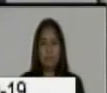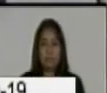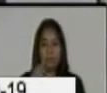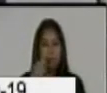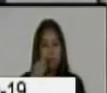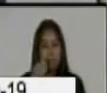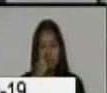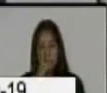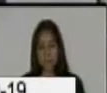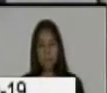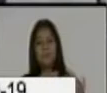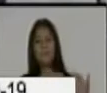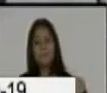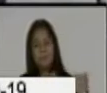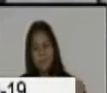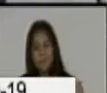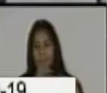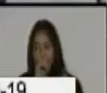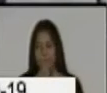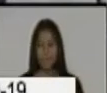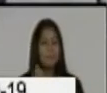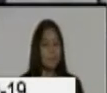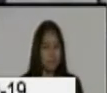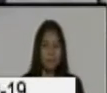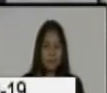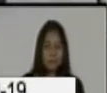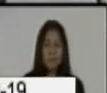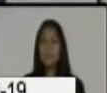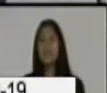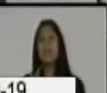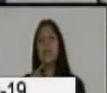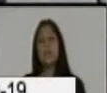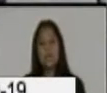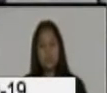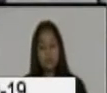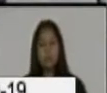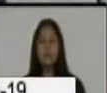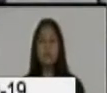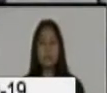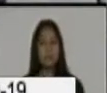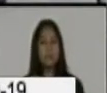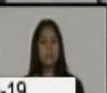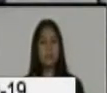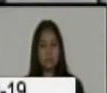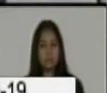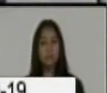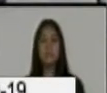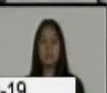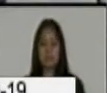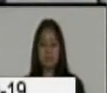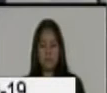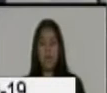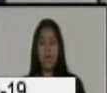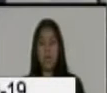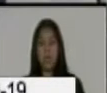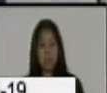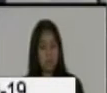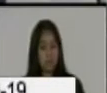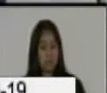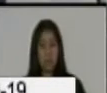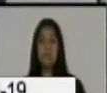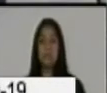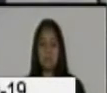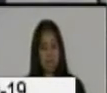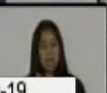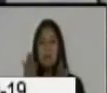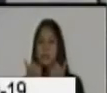ese compromiso por ayudar a que los niños tengan educación, ayudar a que los niños tengan hoy